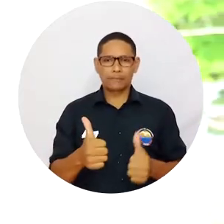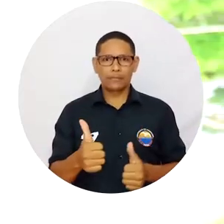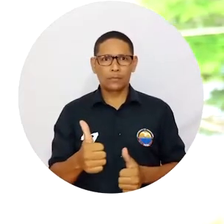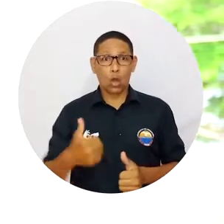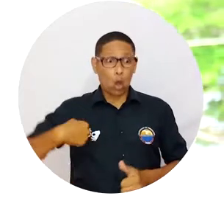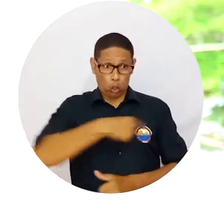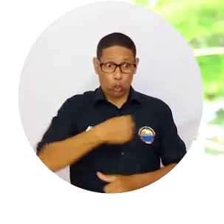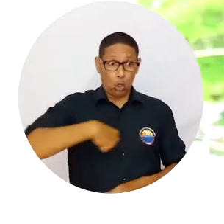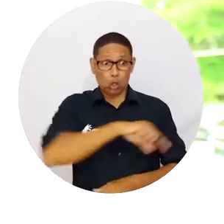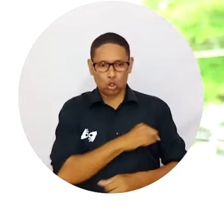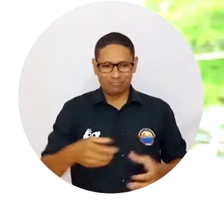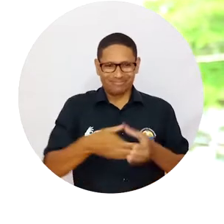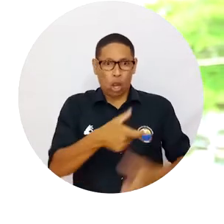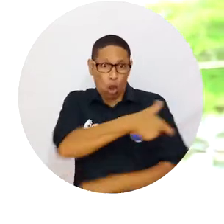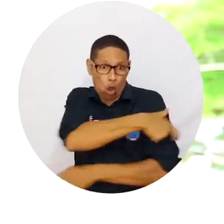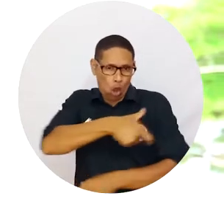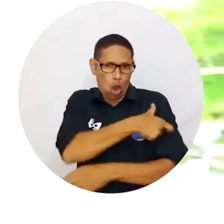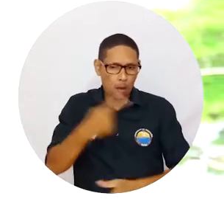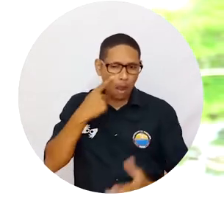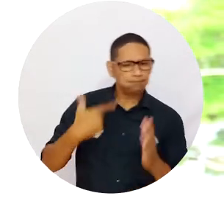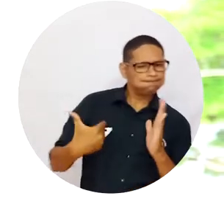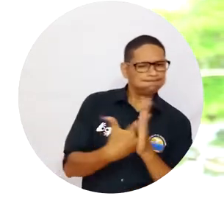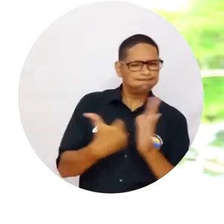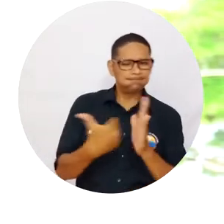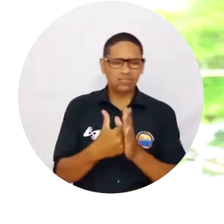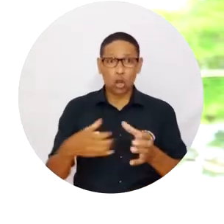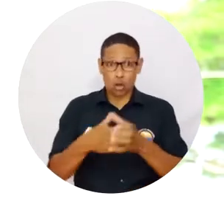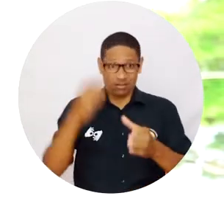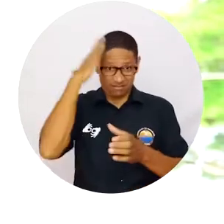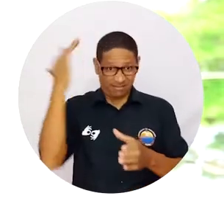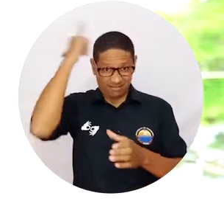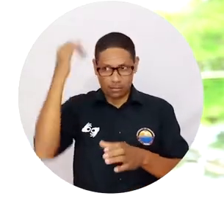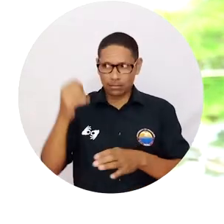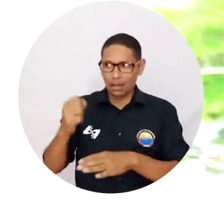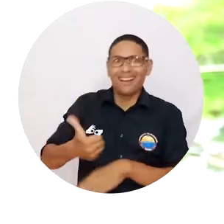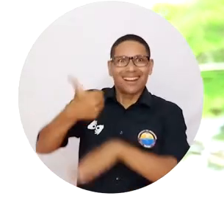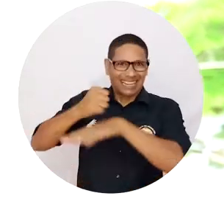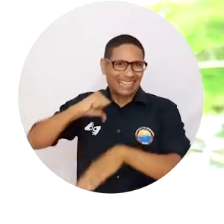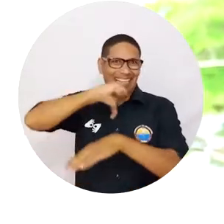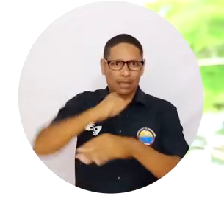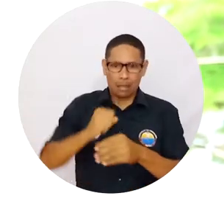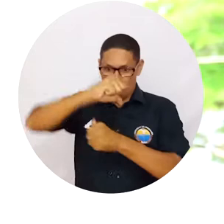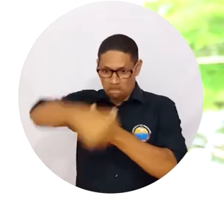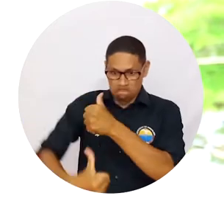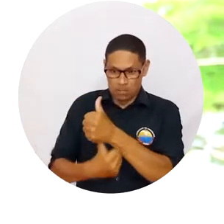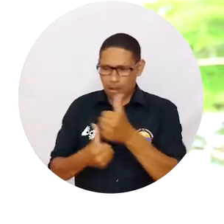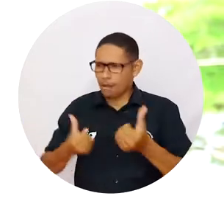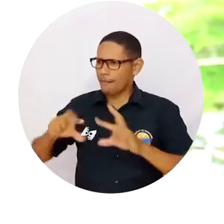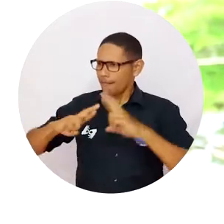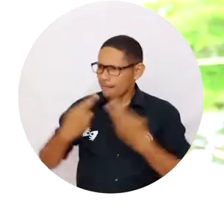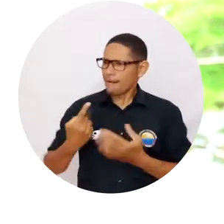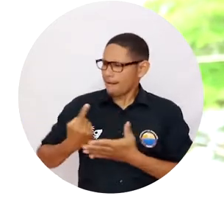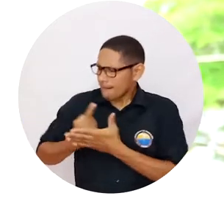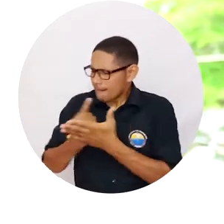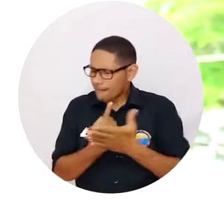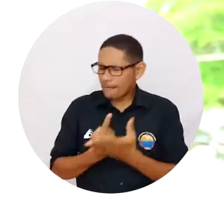representantes del Comité de Garantía nos hemos reunido ante el Consejo Académico con participantes como el rector Pablo Vera y Vicerrectoría, en la cual